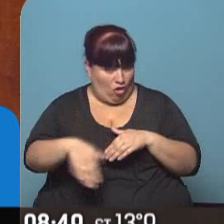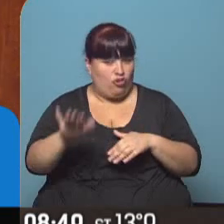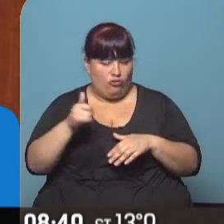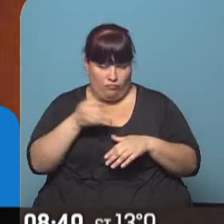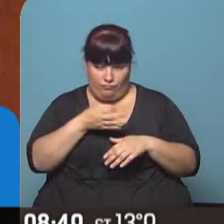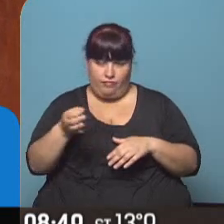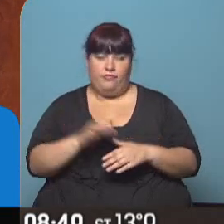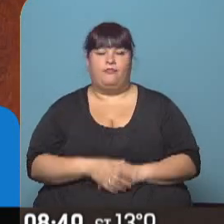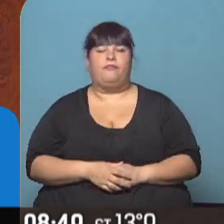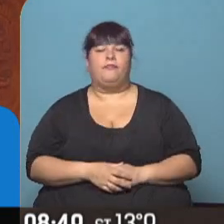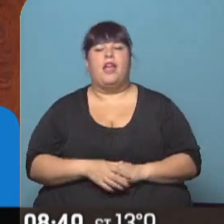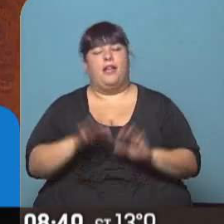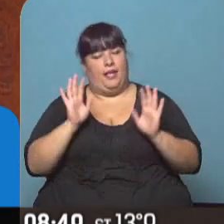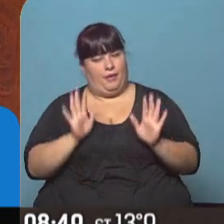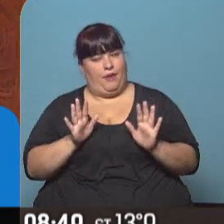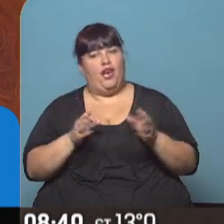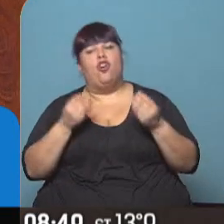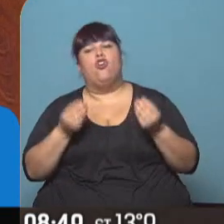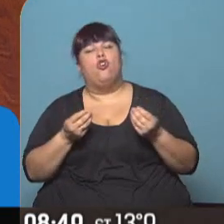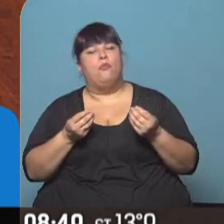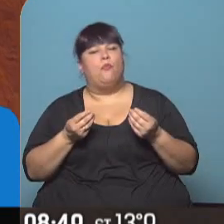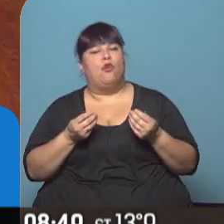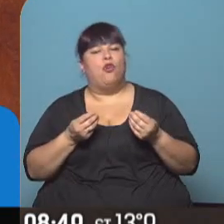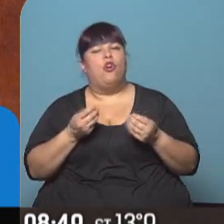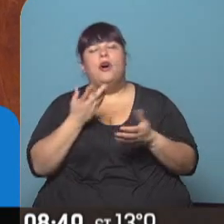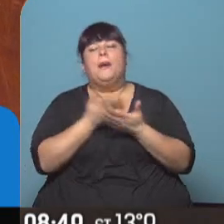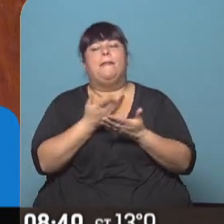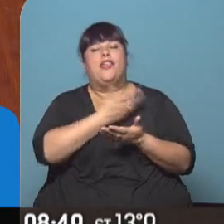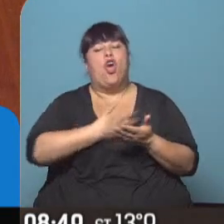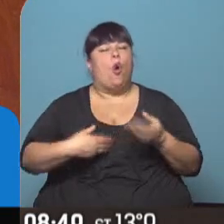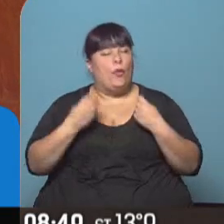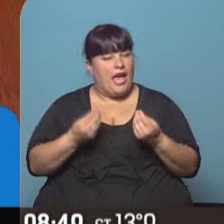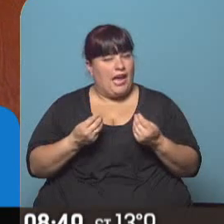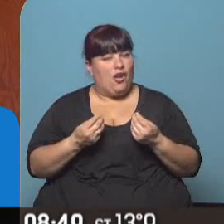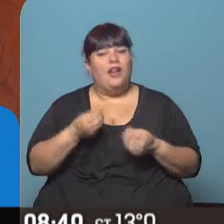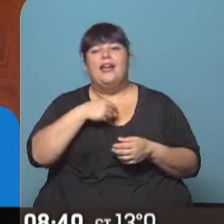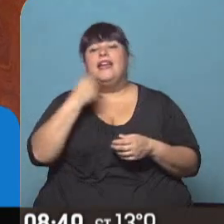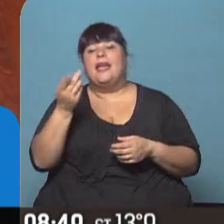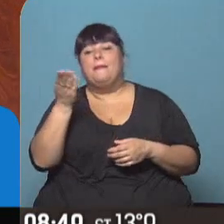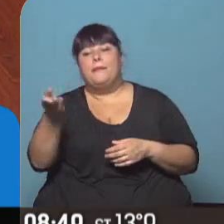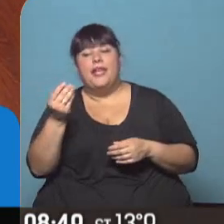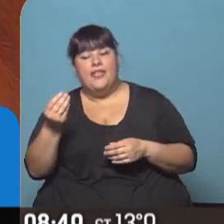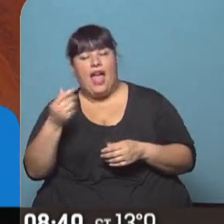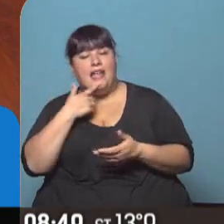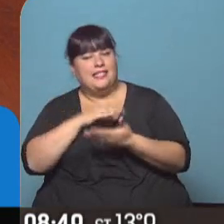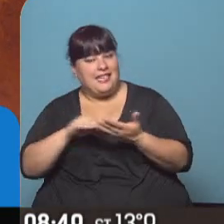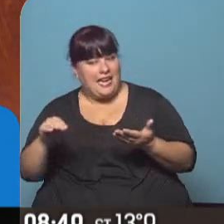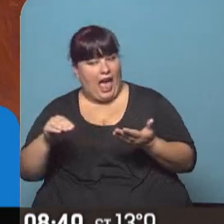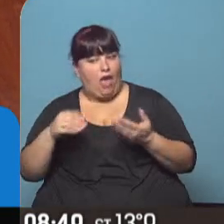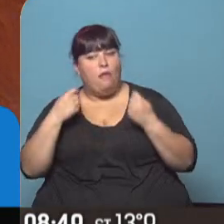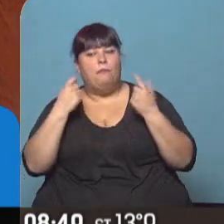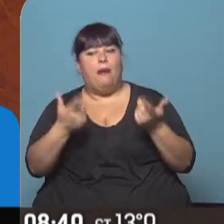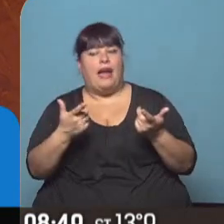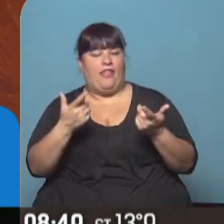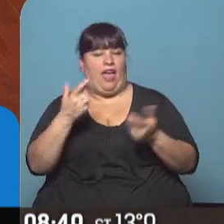hoy, efectivamente. Ahora, ¿qué es lo que plantea el Gobierno y qué es lo que ha pedido al Senado para que le dé